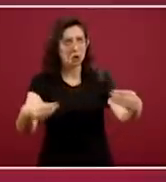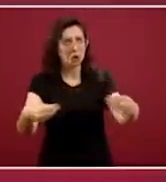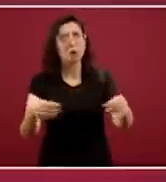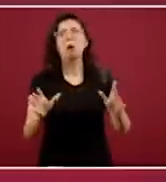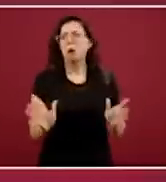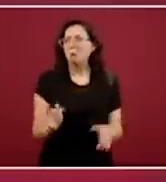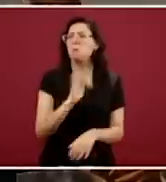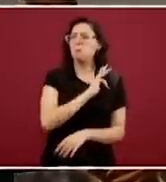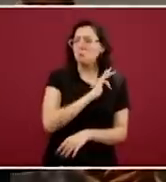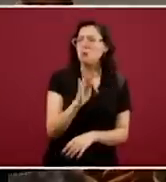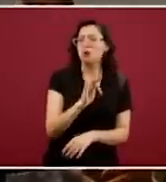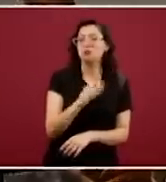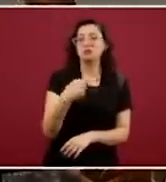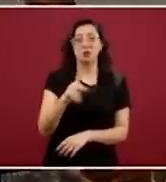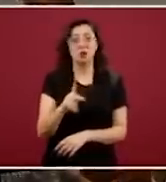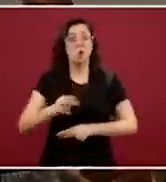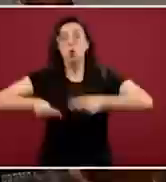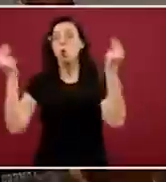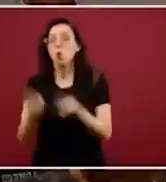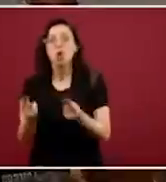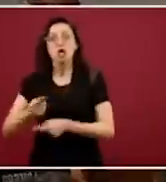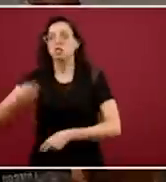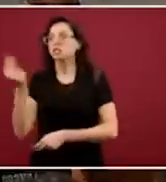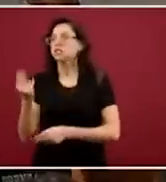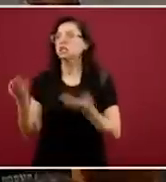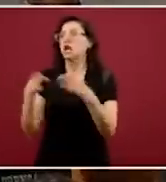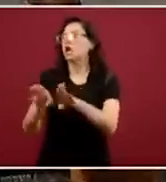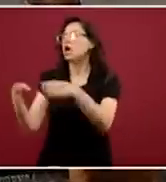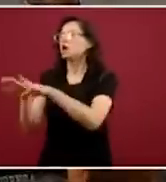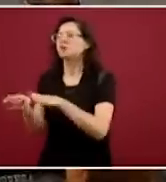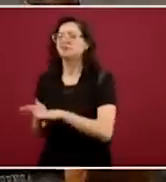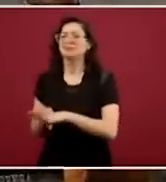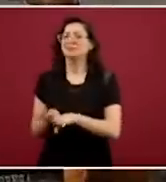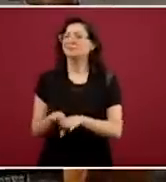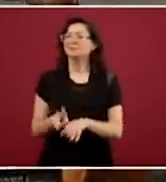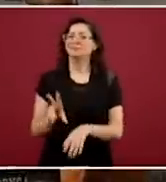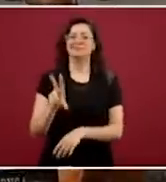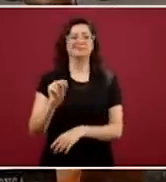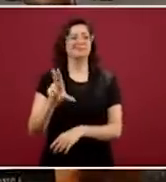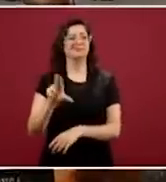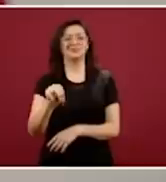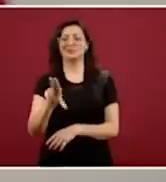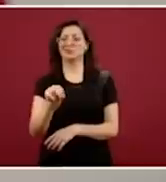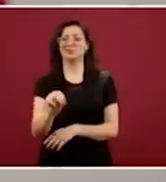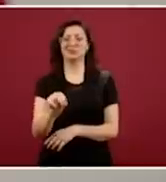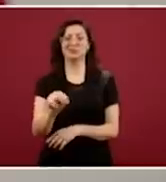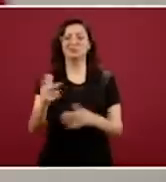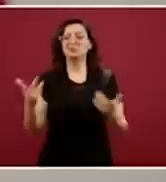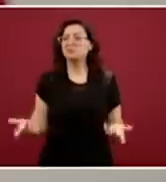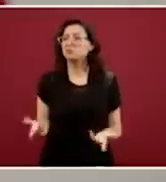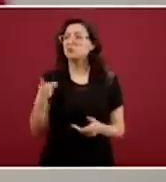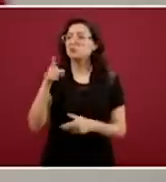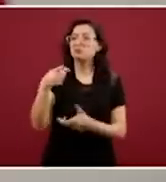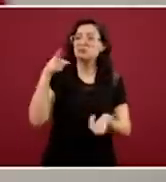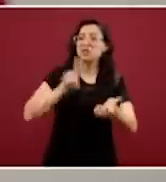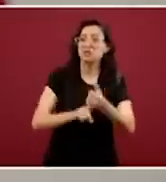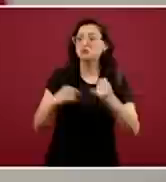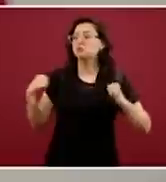en este momento? No. Si no afectan a la funcionalidad de las